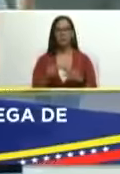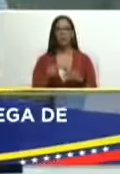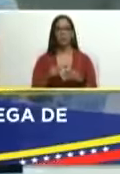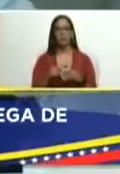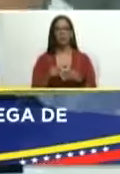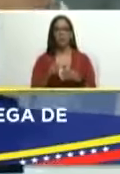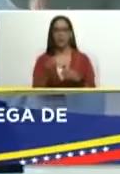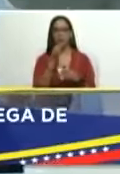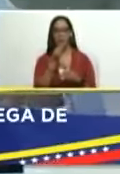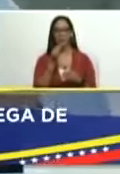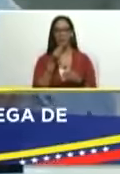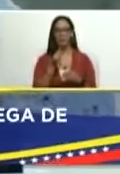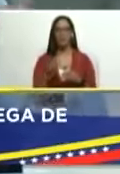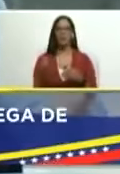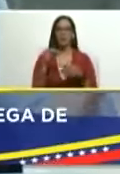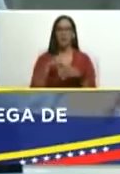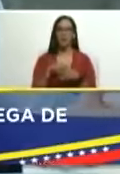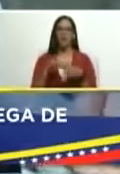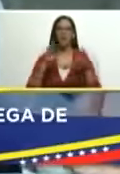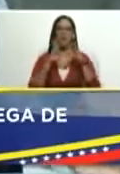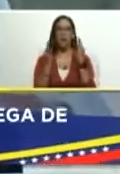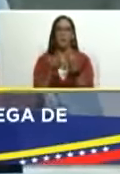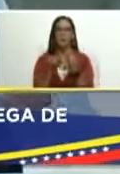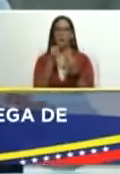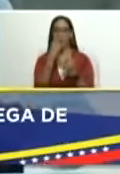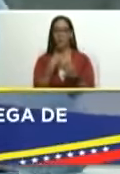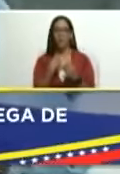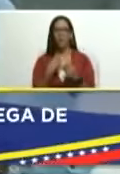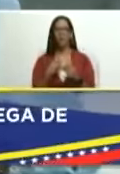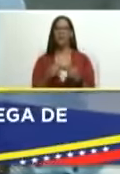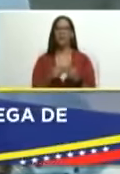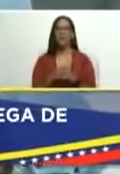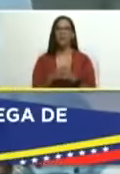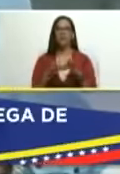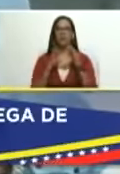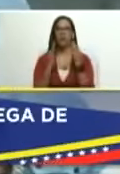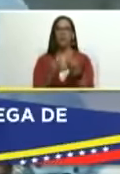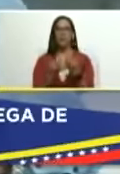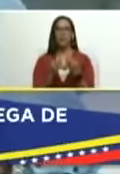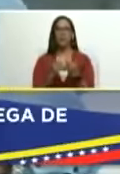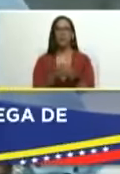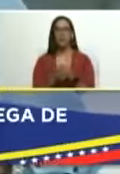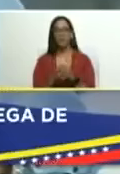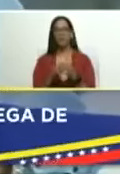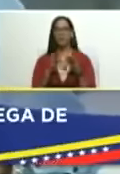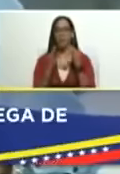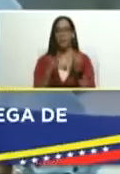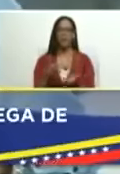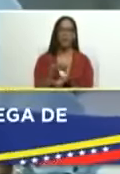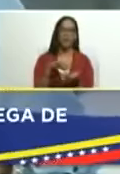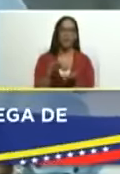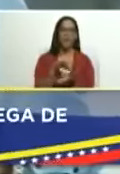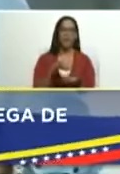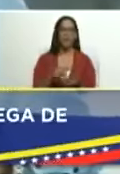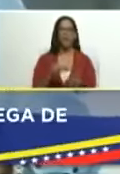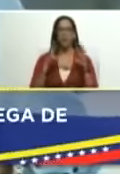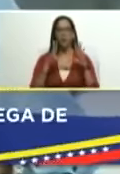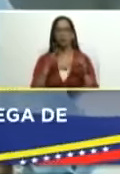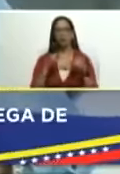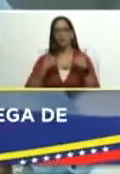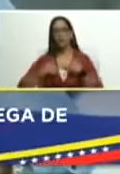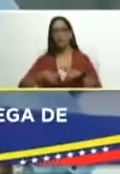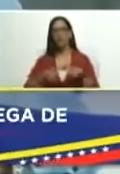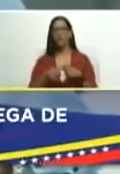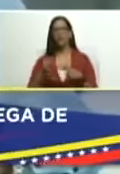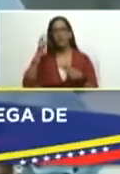con una alimentación adicional. Familias de extrema necesidad que normalmente son familias disfuncionales, que pasan de los 8 muchachos y que